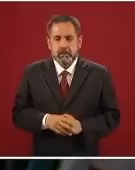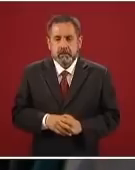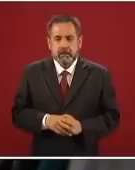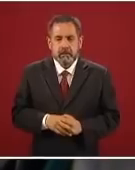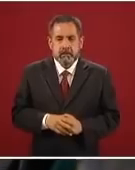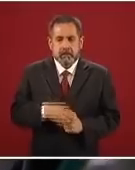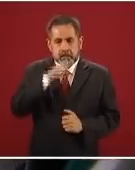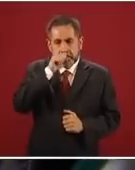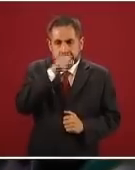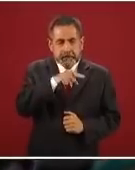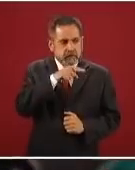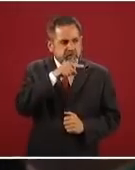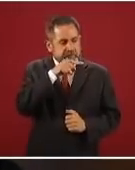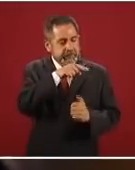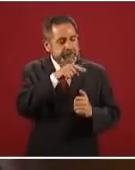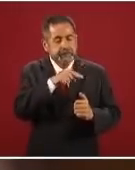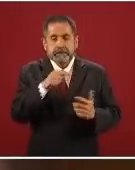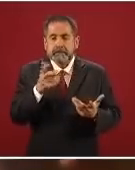Hacía